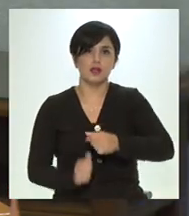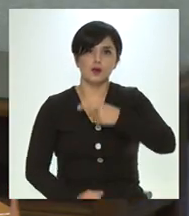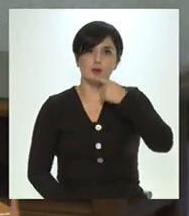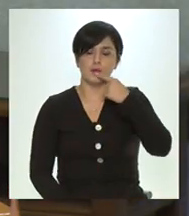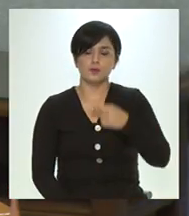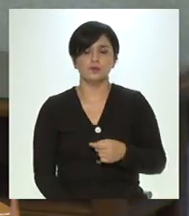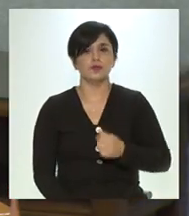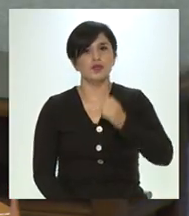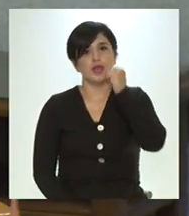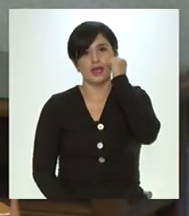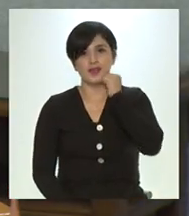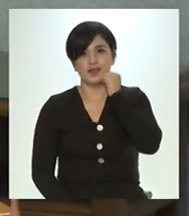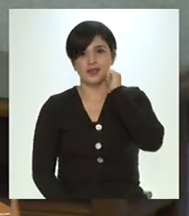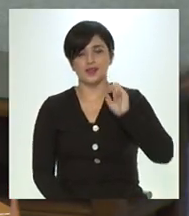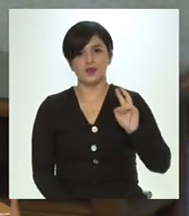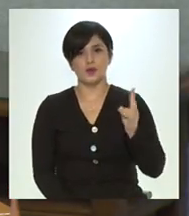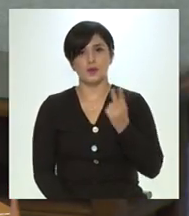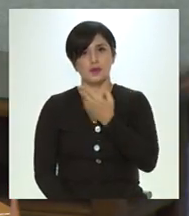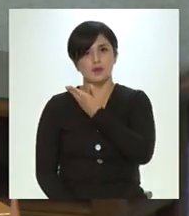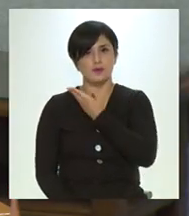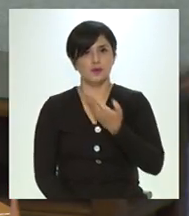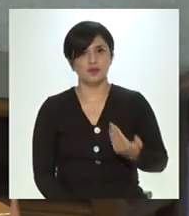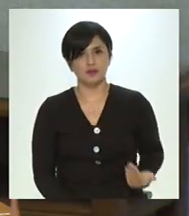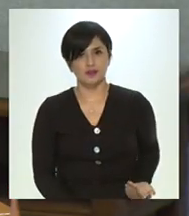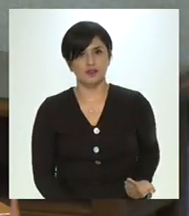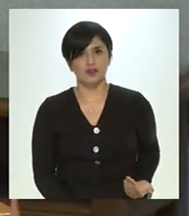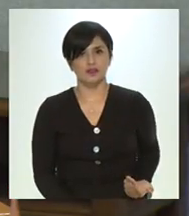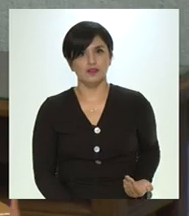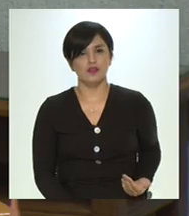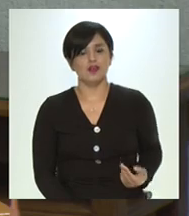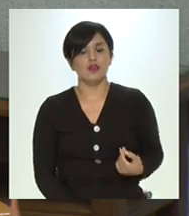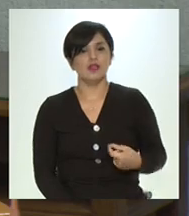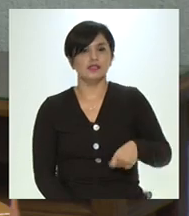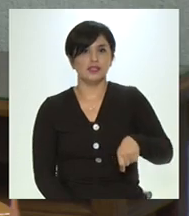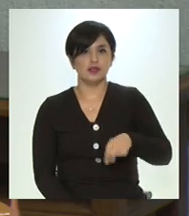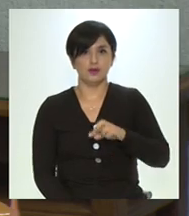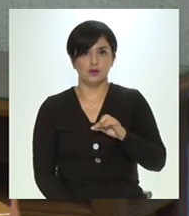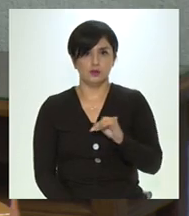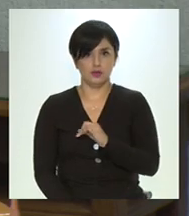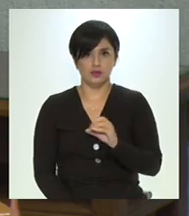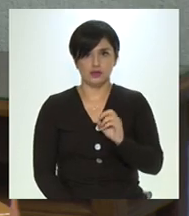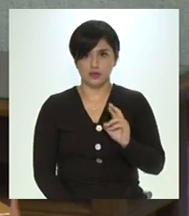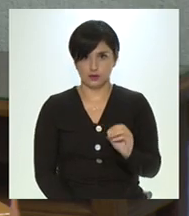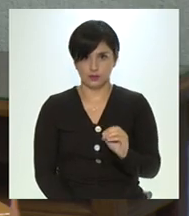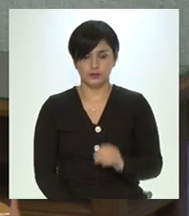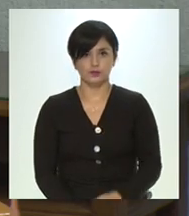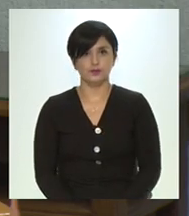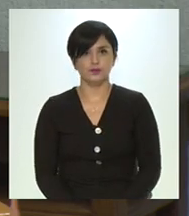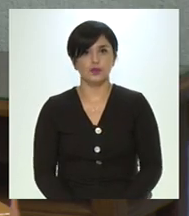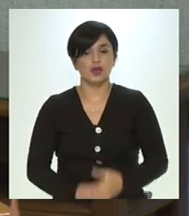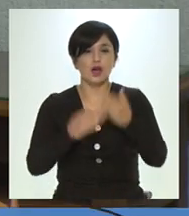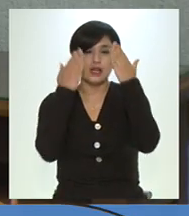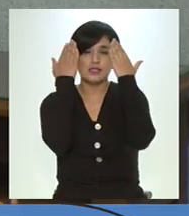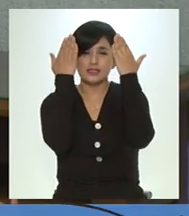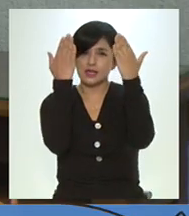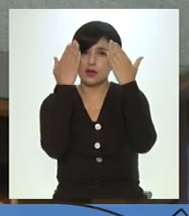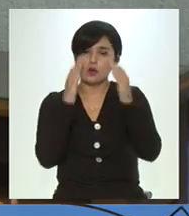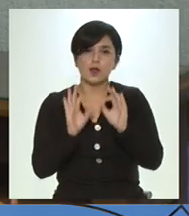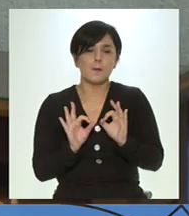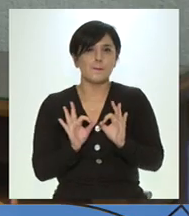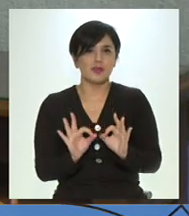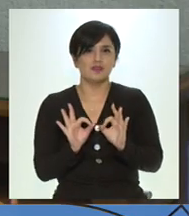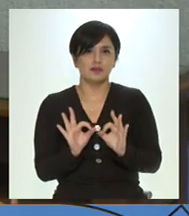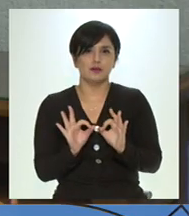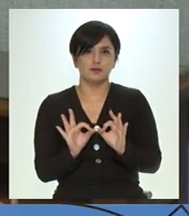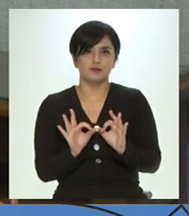querido vicepresidente senador jorge pizarro soto quiero saludar de manera muy especial